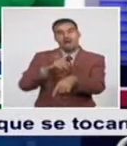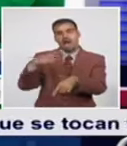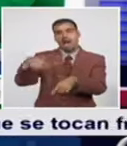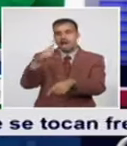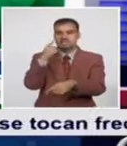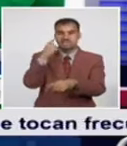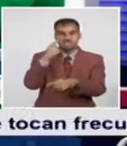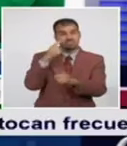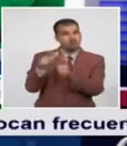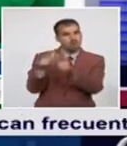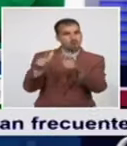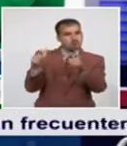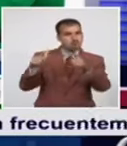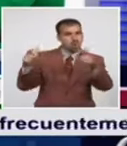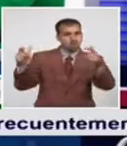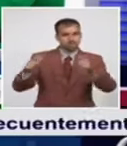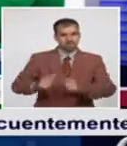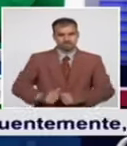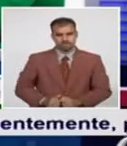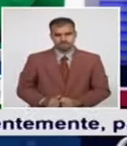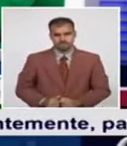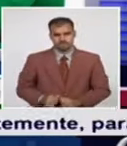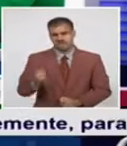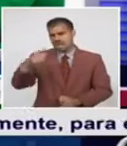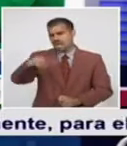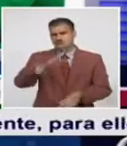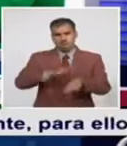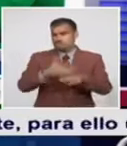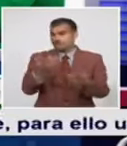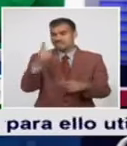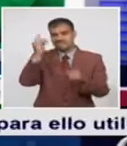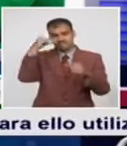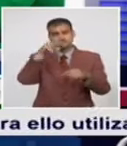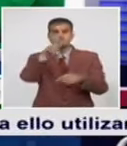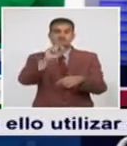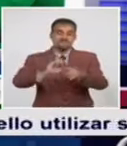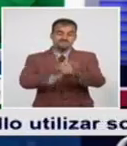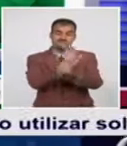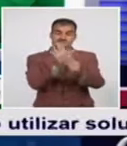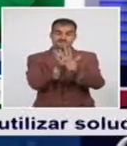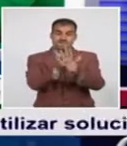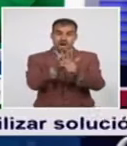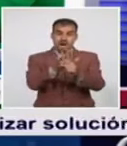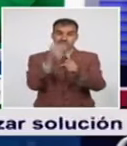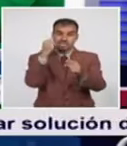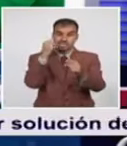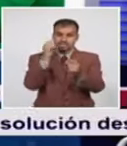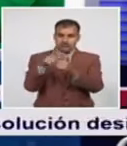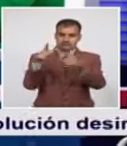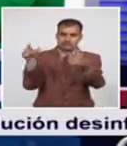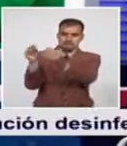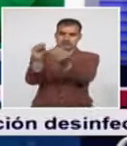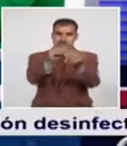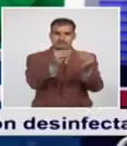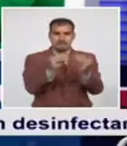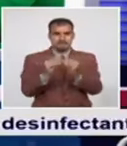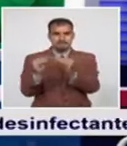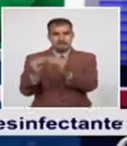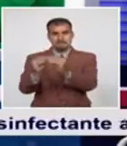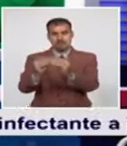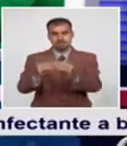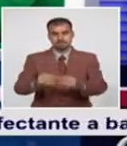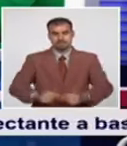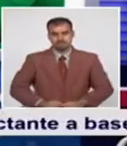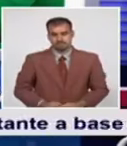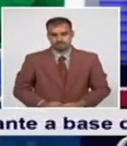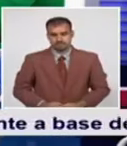virulencia de las cepas que están circulando, pues indiscutiblemente pues, se ha ido elevando. Grupos